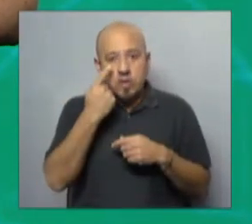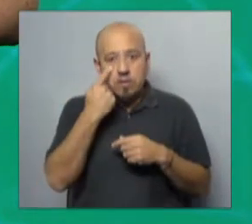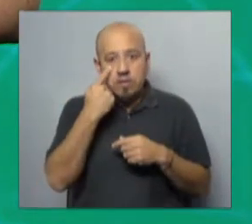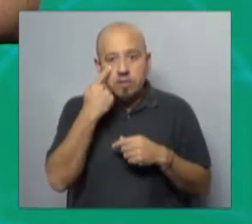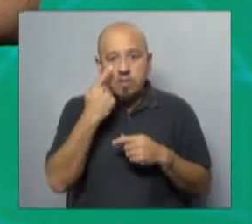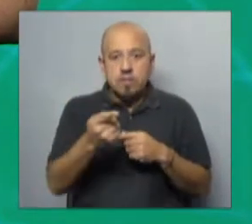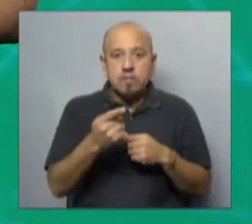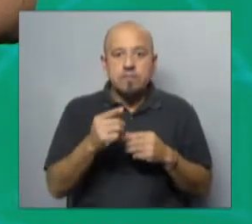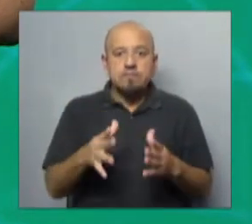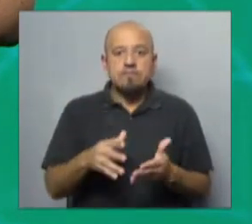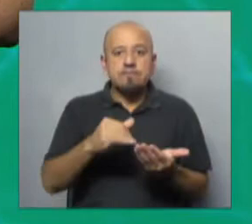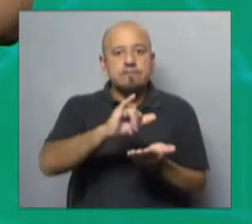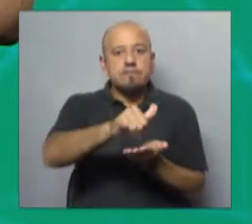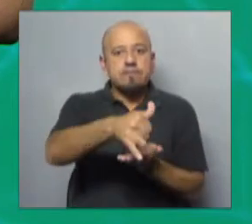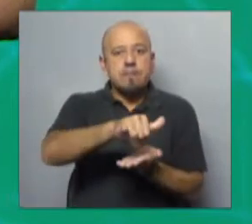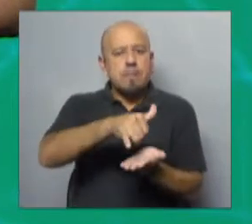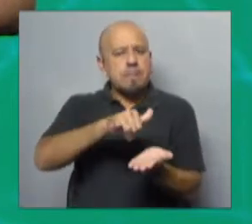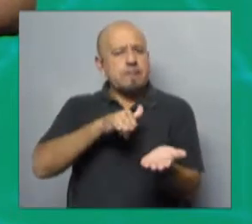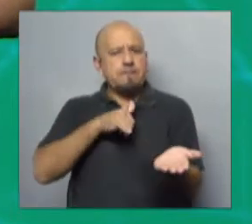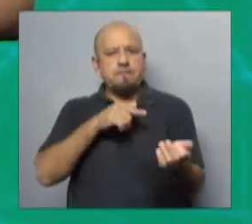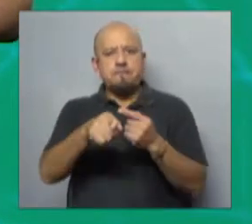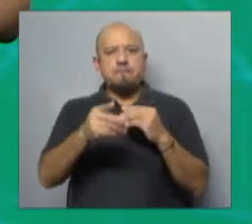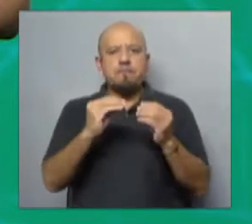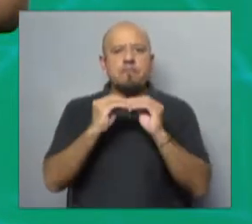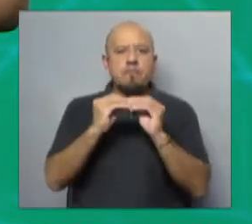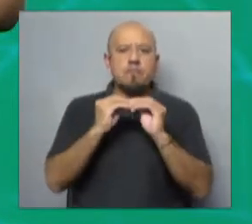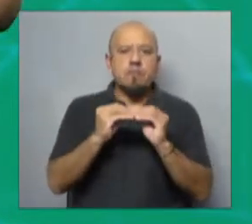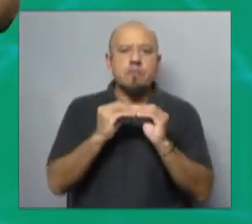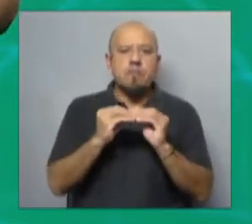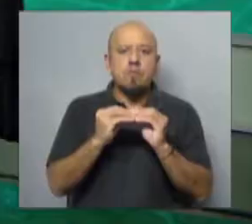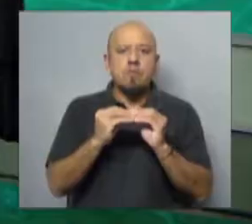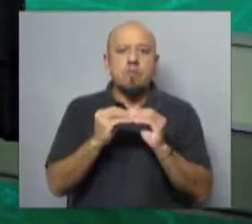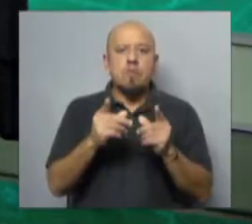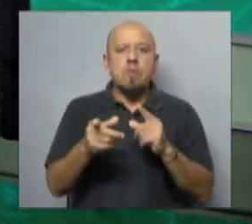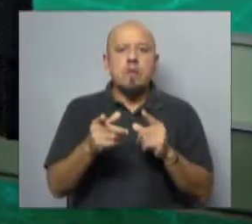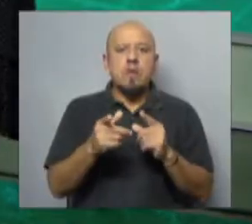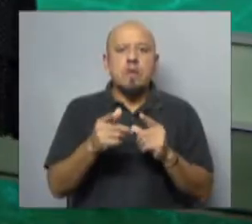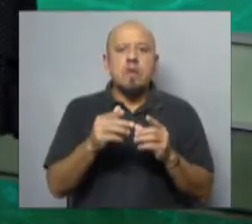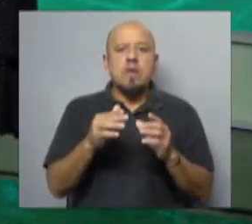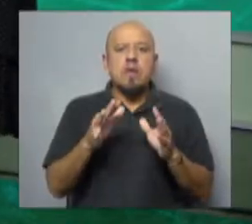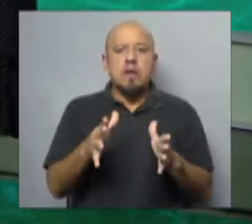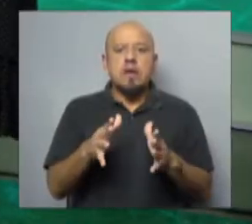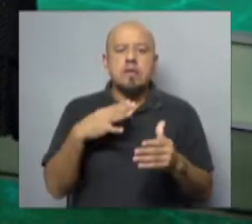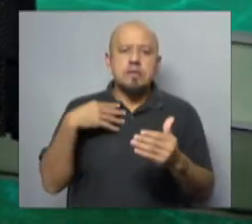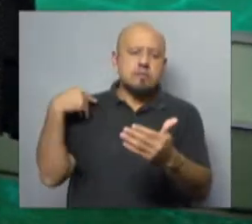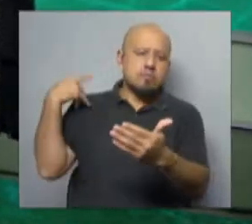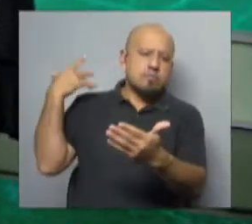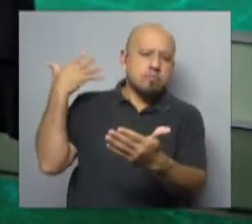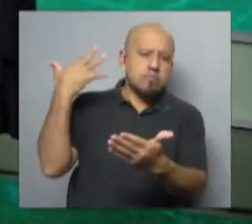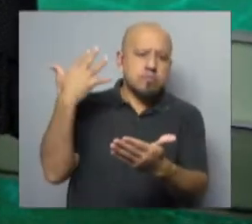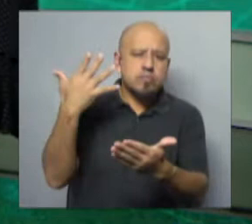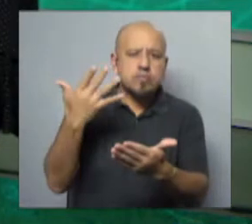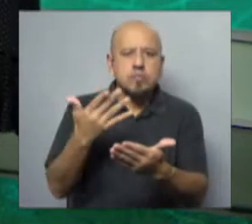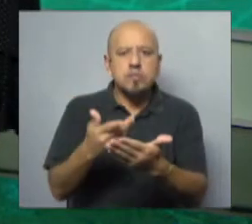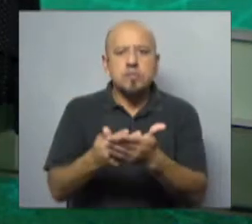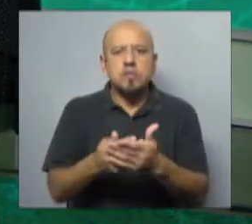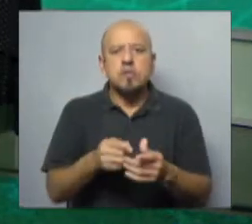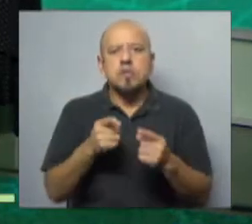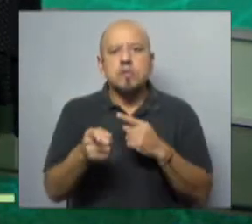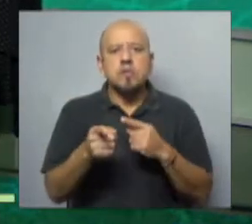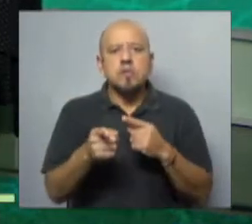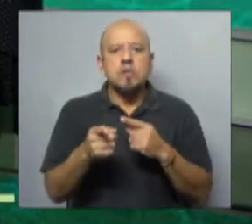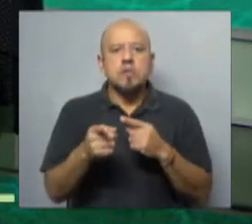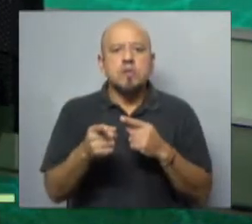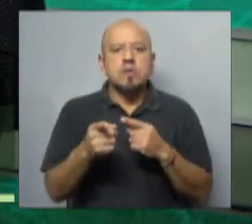este con el promedio de todas estas consultas que se han hecho es casi que la película esas fotos en movimiento este que si